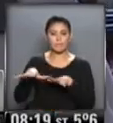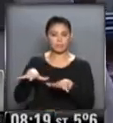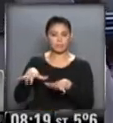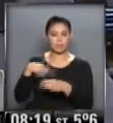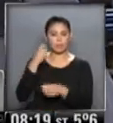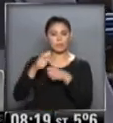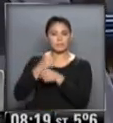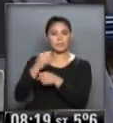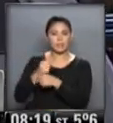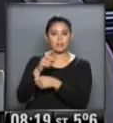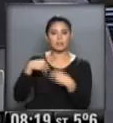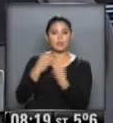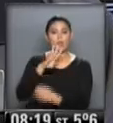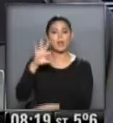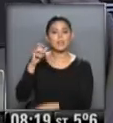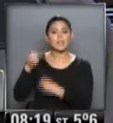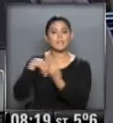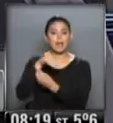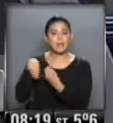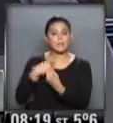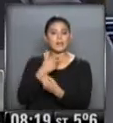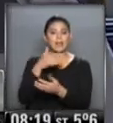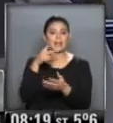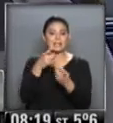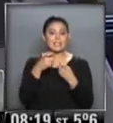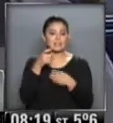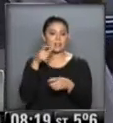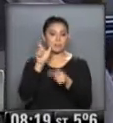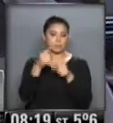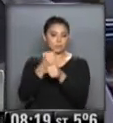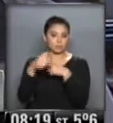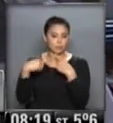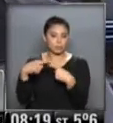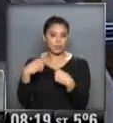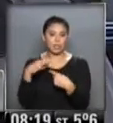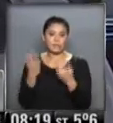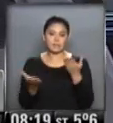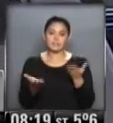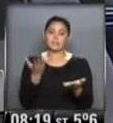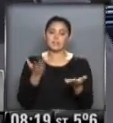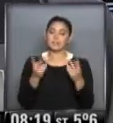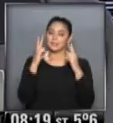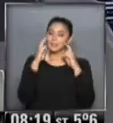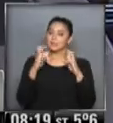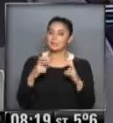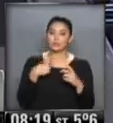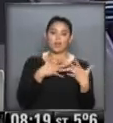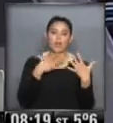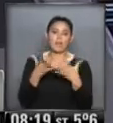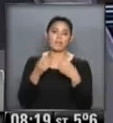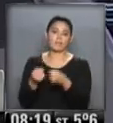están dependiendo de esta fuente laboral, digamos, hay que poner todo en la balanza. Yo me inclino por los